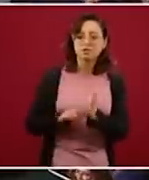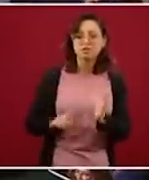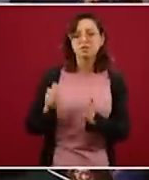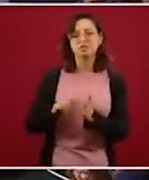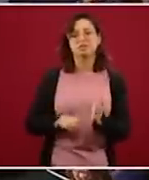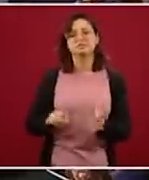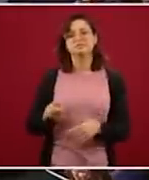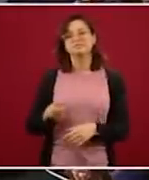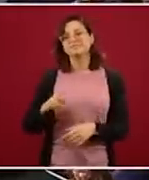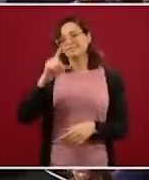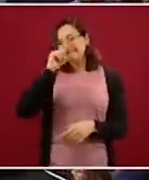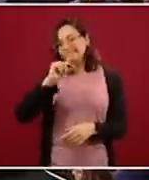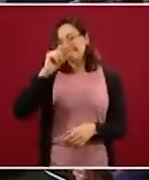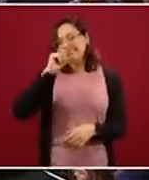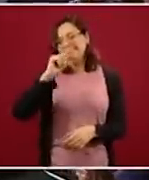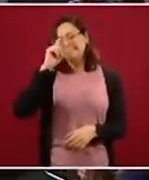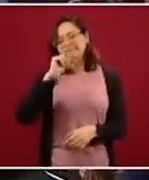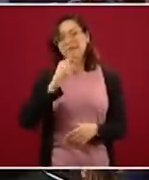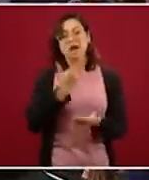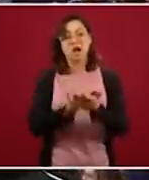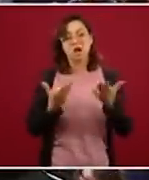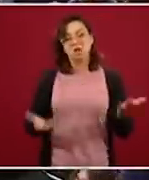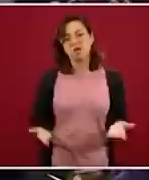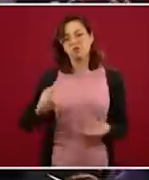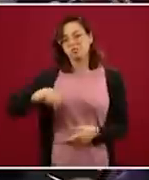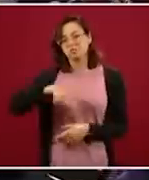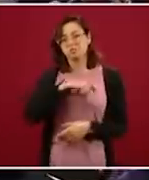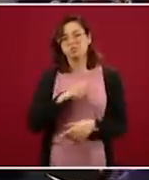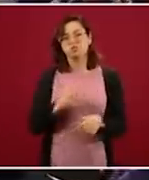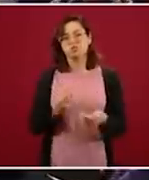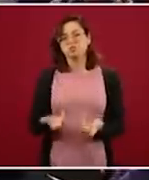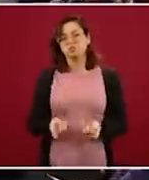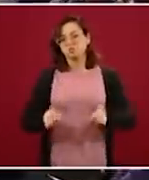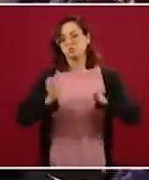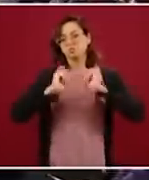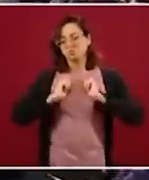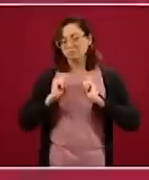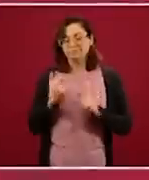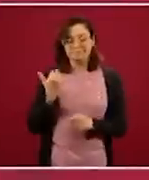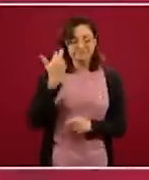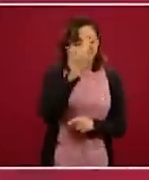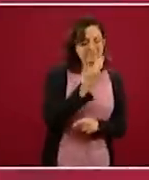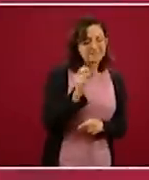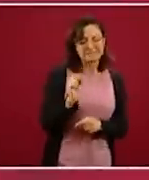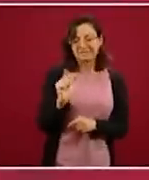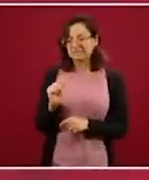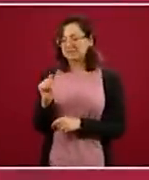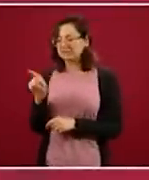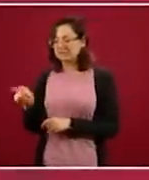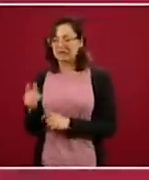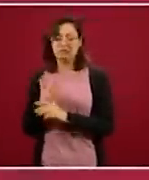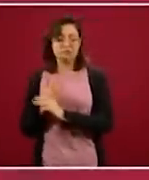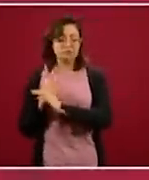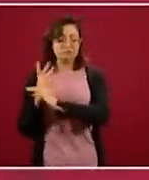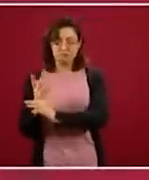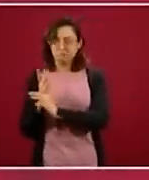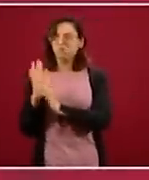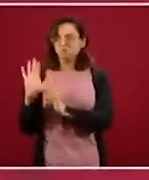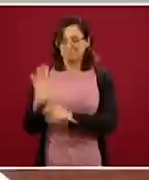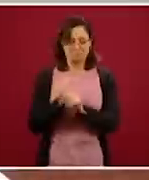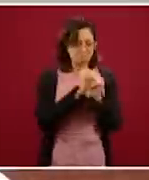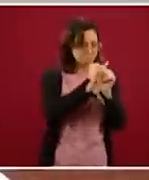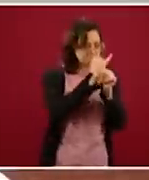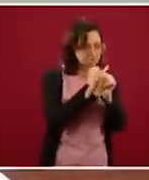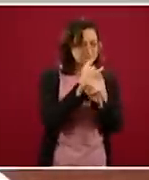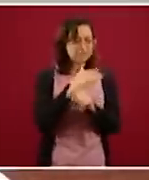y las deficiencias. ¿Qué estamos haciendo? Haciendo la revisión de las empresas que nos han mandado el Servicio de Administración Tributaria, y en caso que encontremos temas de lavado de dinero